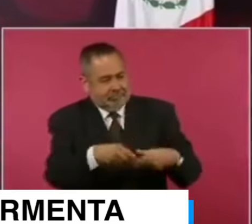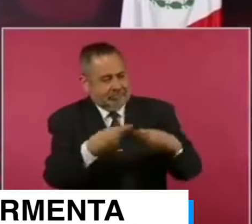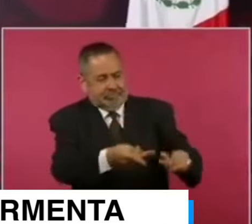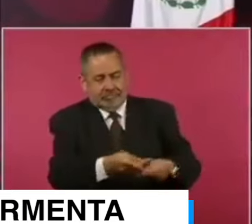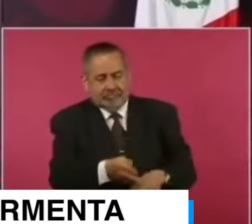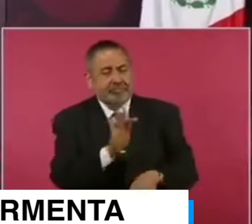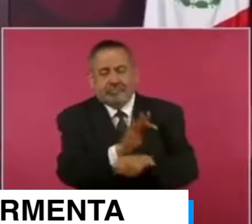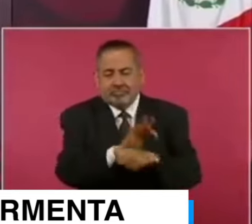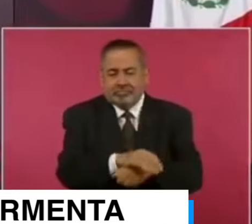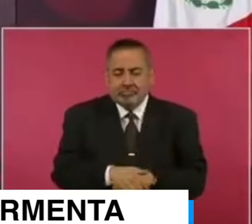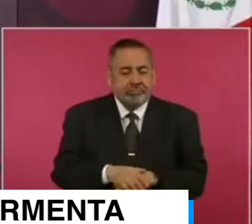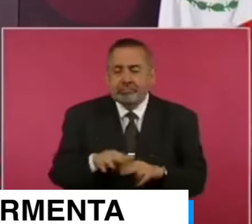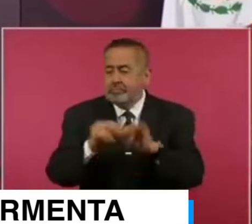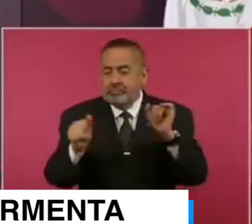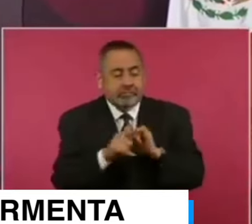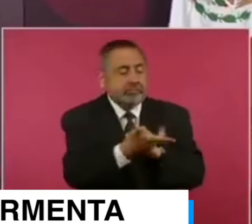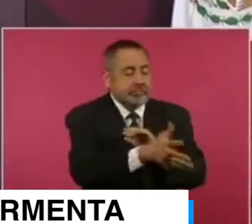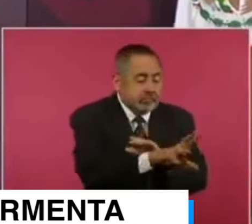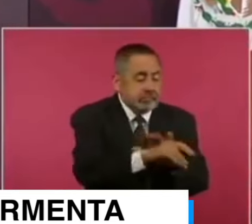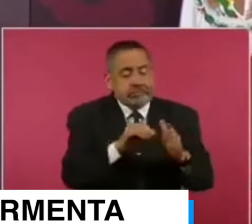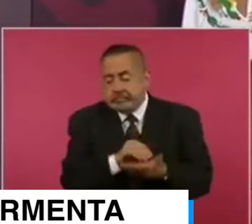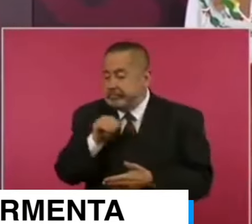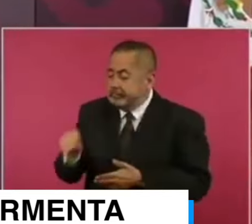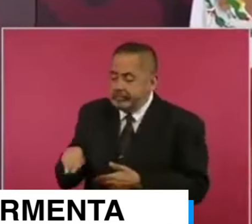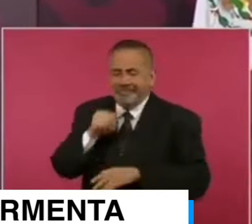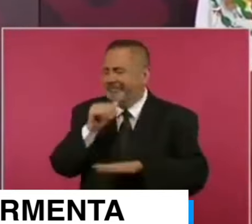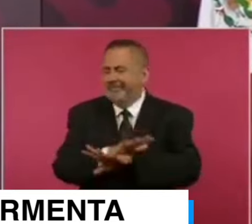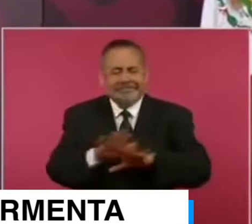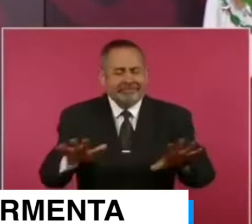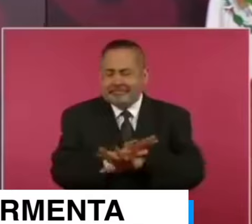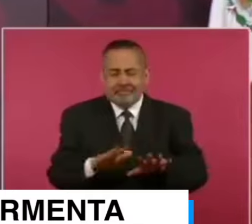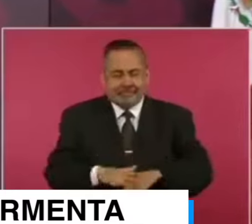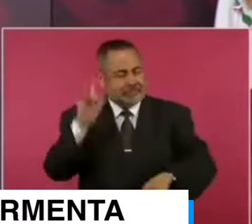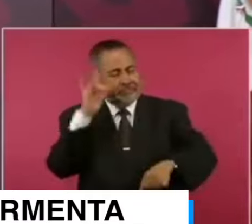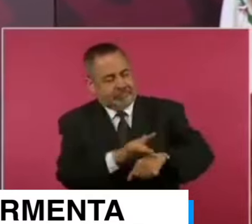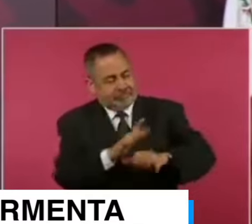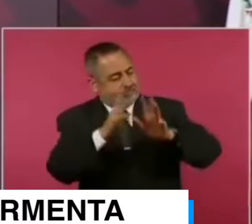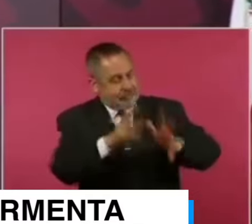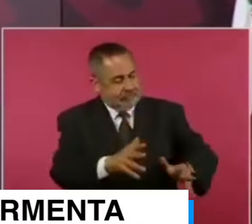de trabajadores a los que se les está dando la posibilidad de tener una mejor pensión, y no